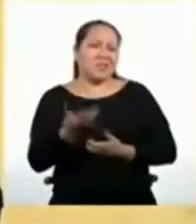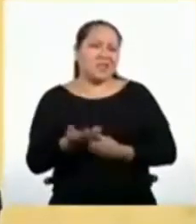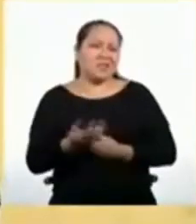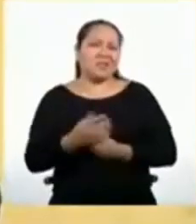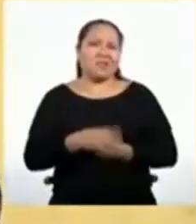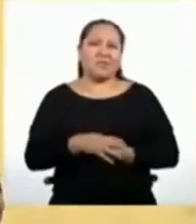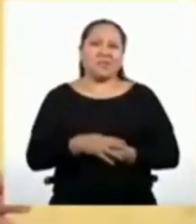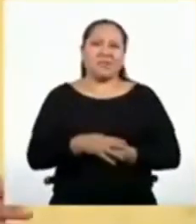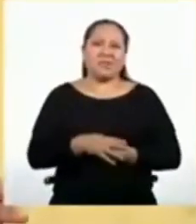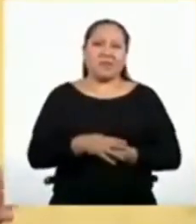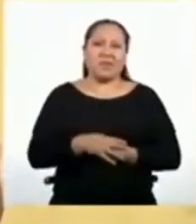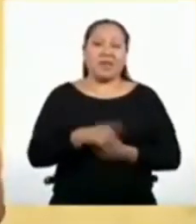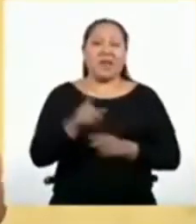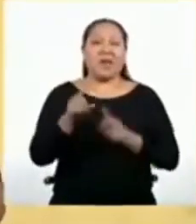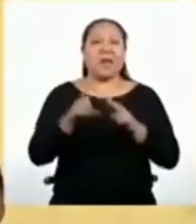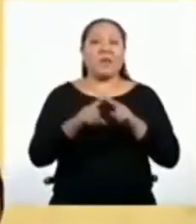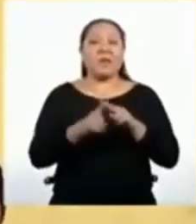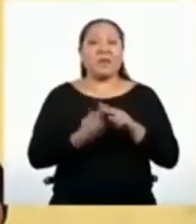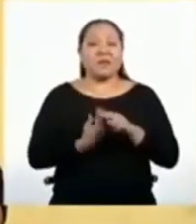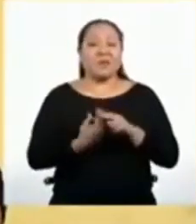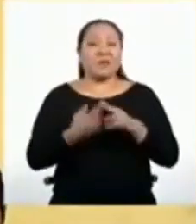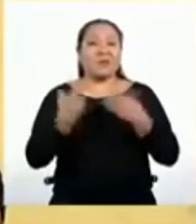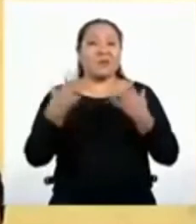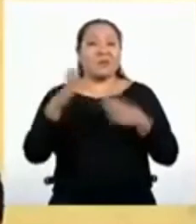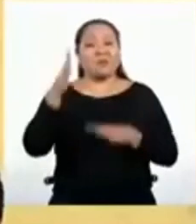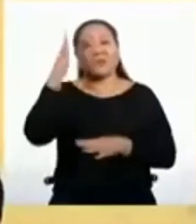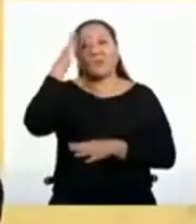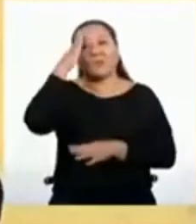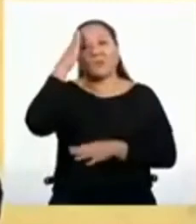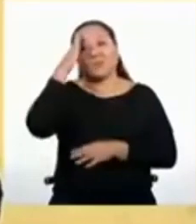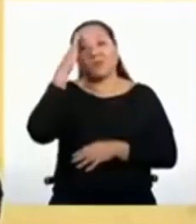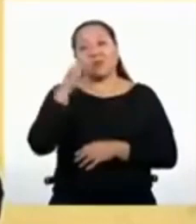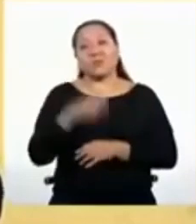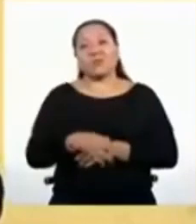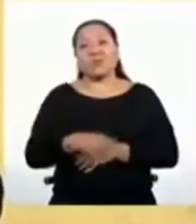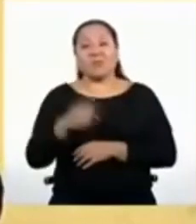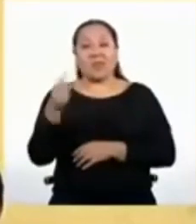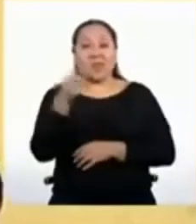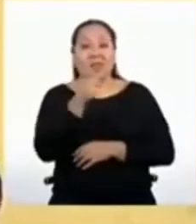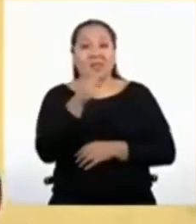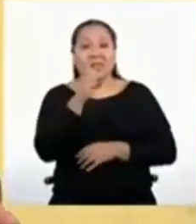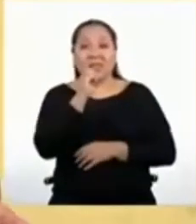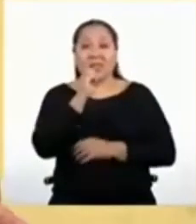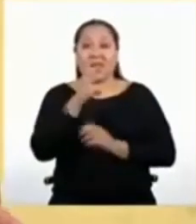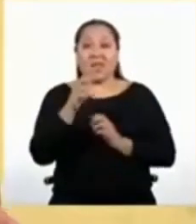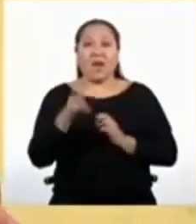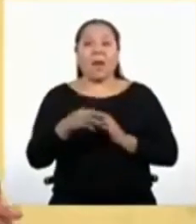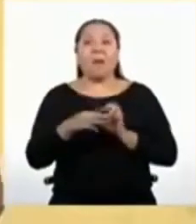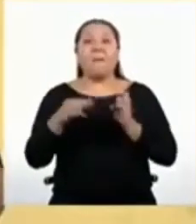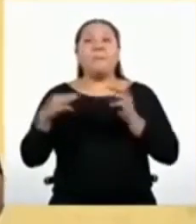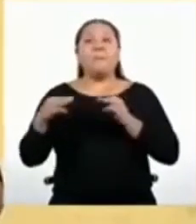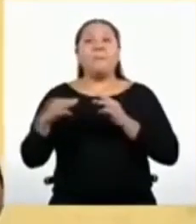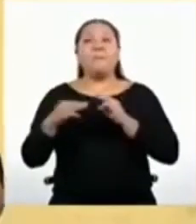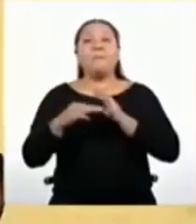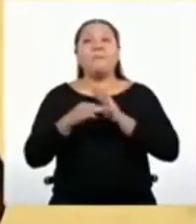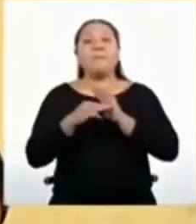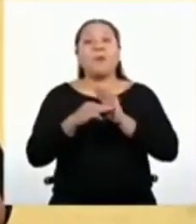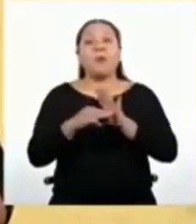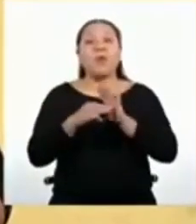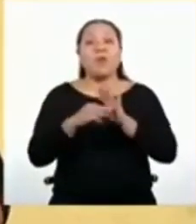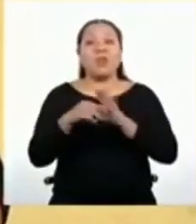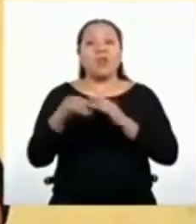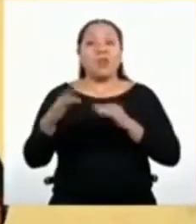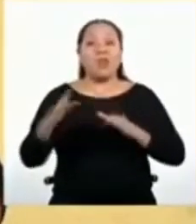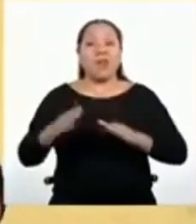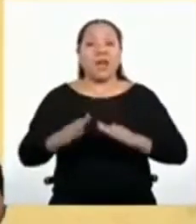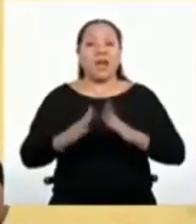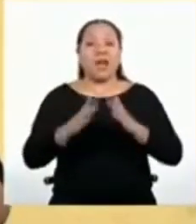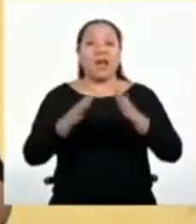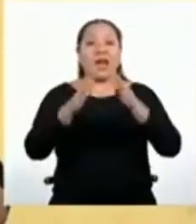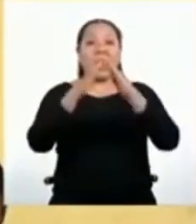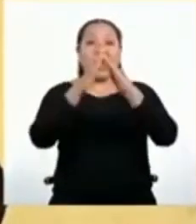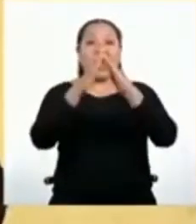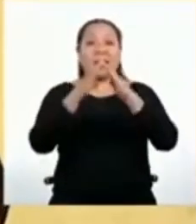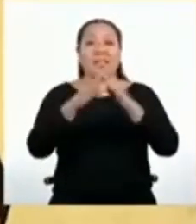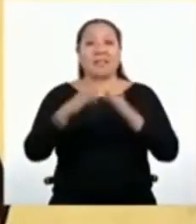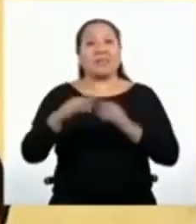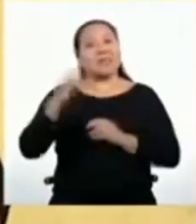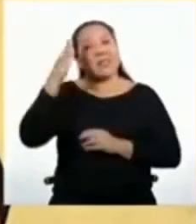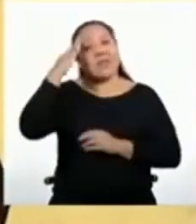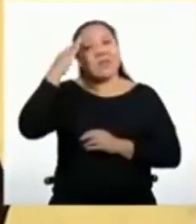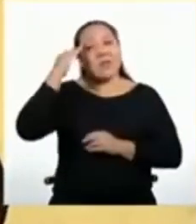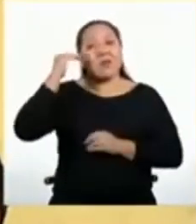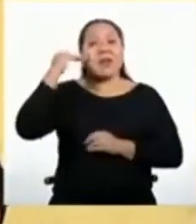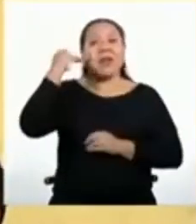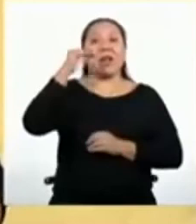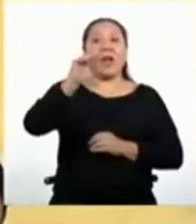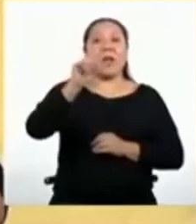sí. Empecemos con lo que ya sabemos. En el caso de nuestro modelo de castillo, sabemos que la cumbre siempre tendrá